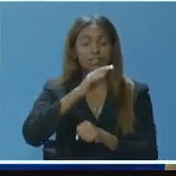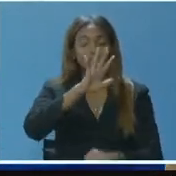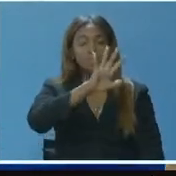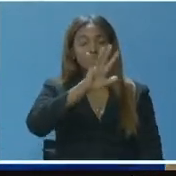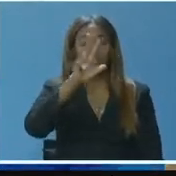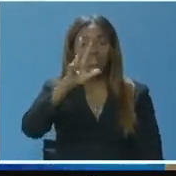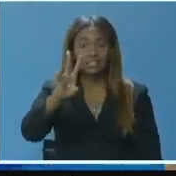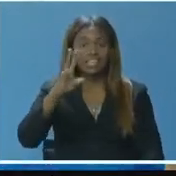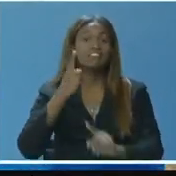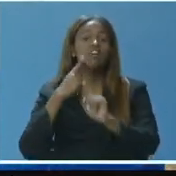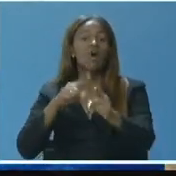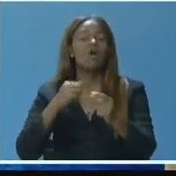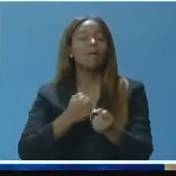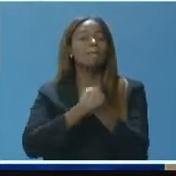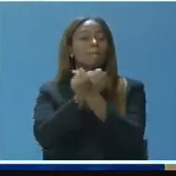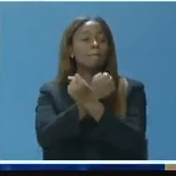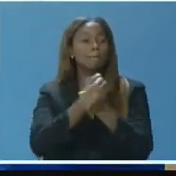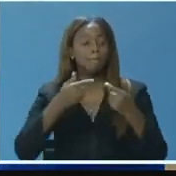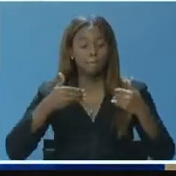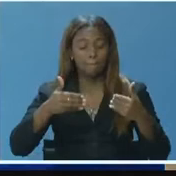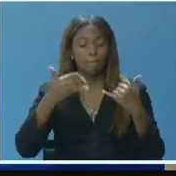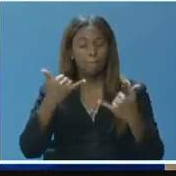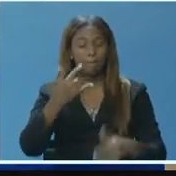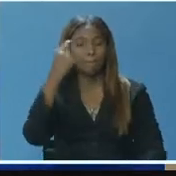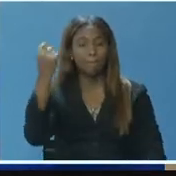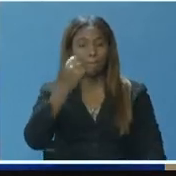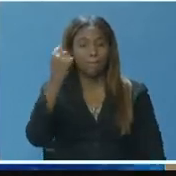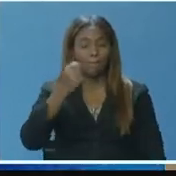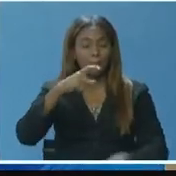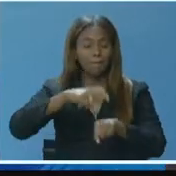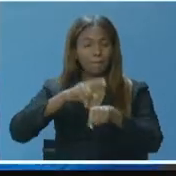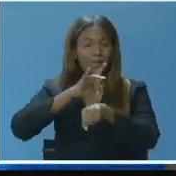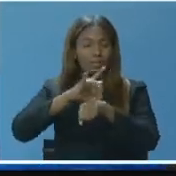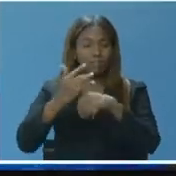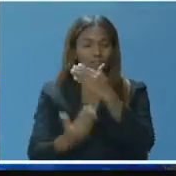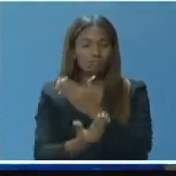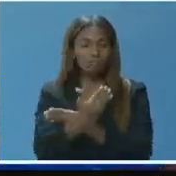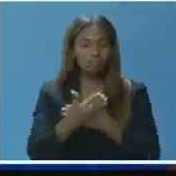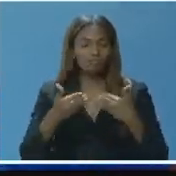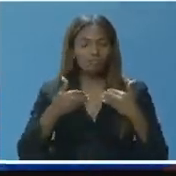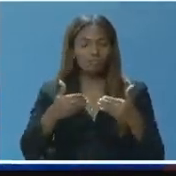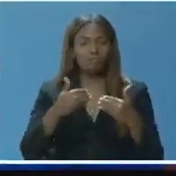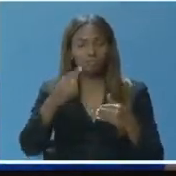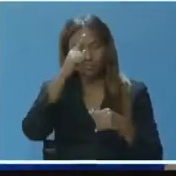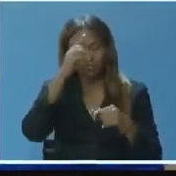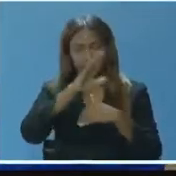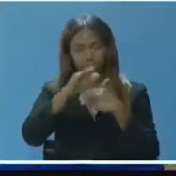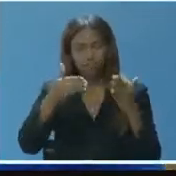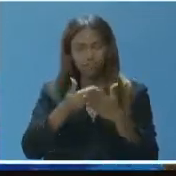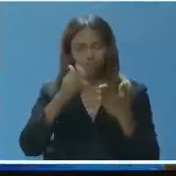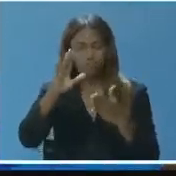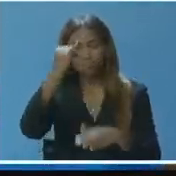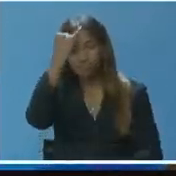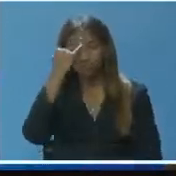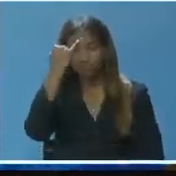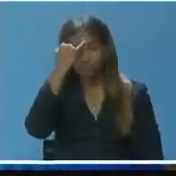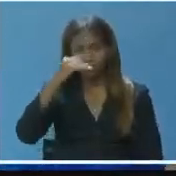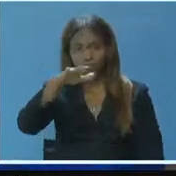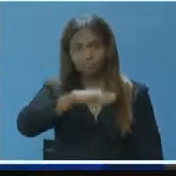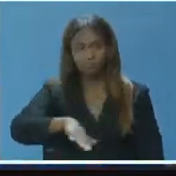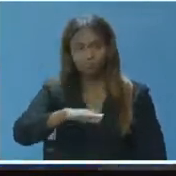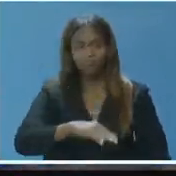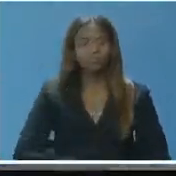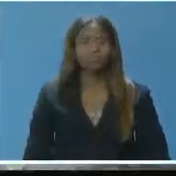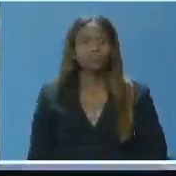57 órdenes de detención. Realizaron este martes, pues, a primeras horas de la mañana, incursiones en toda Italia.